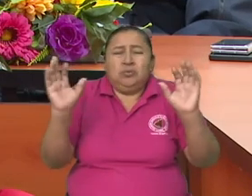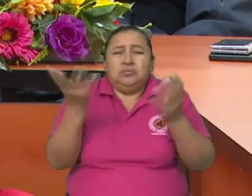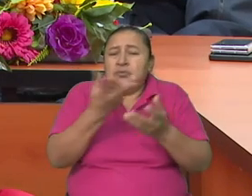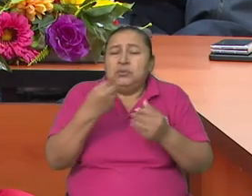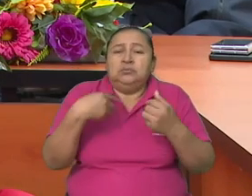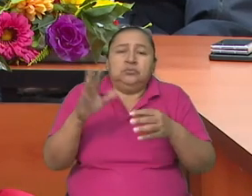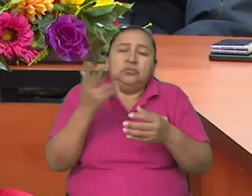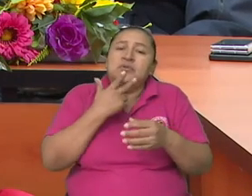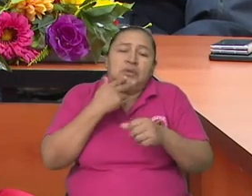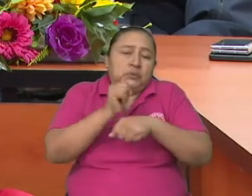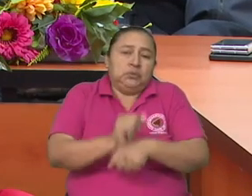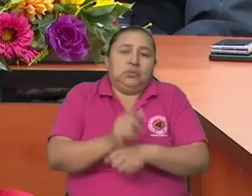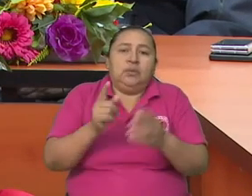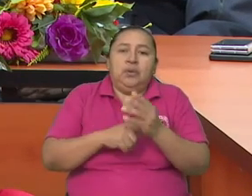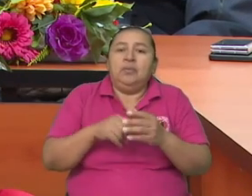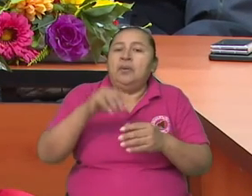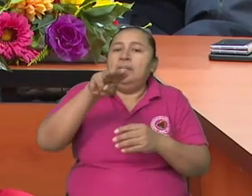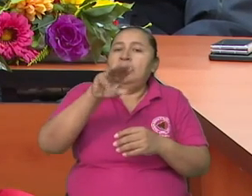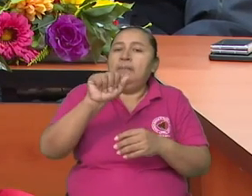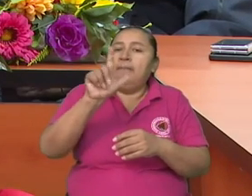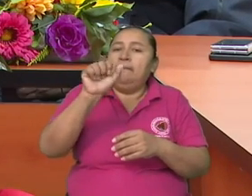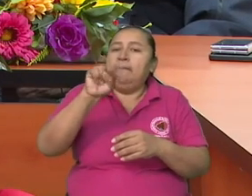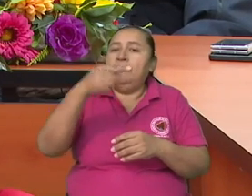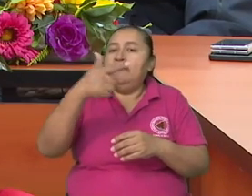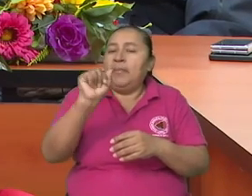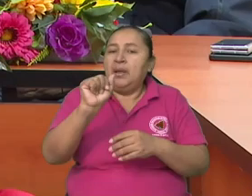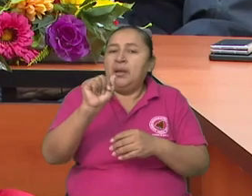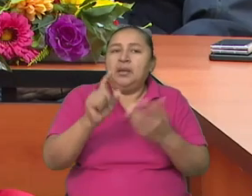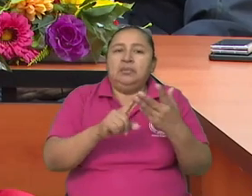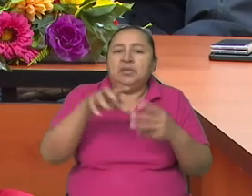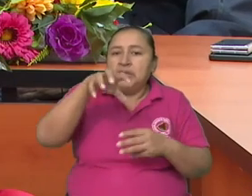no tradicional, como es la malanga, como es el jengibre.